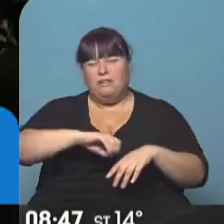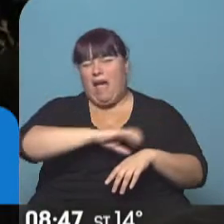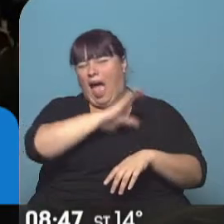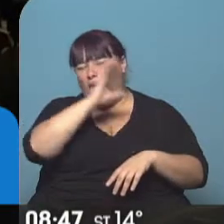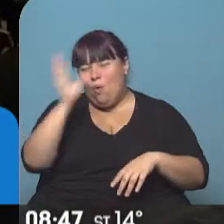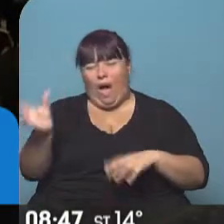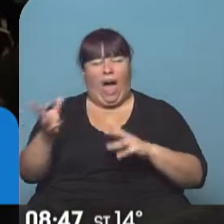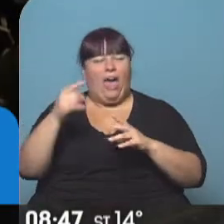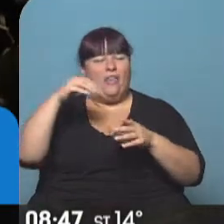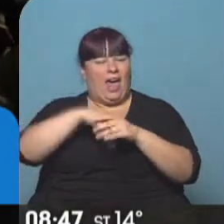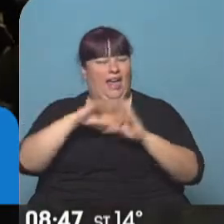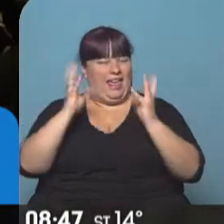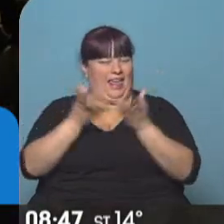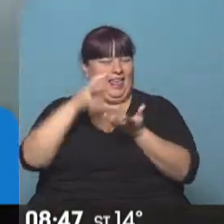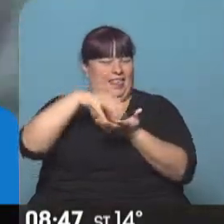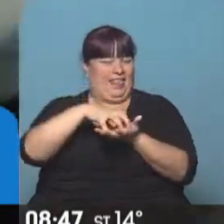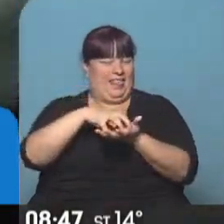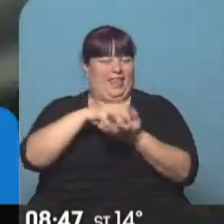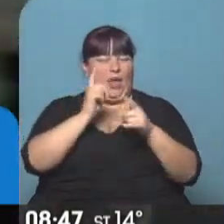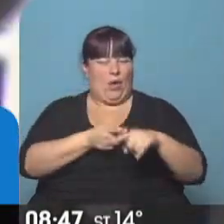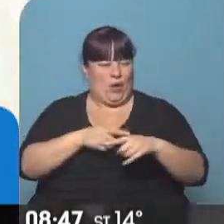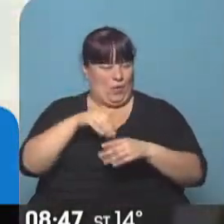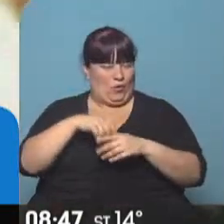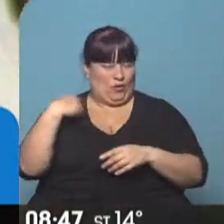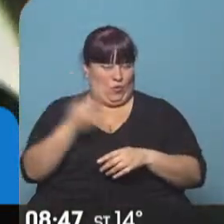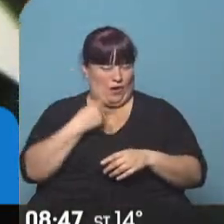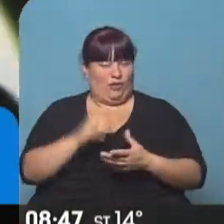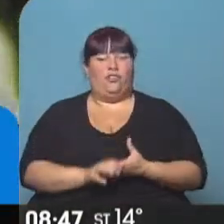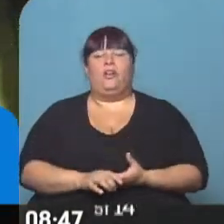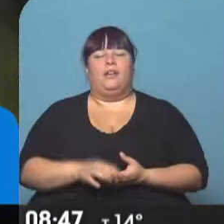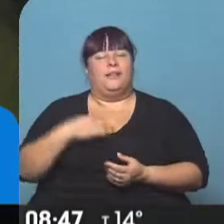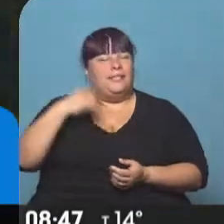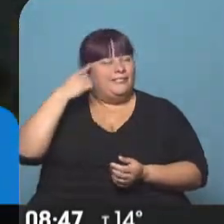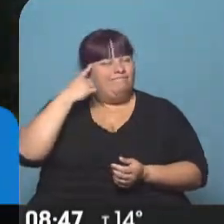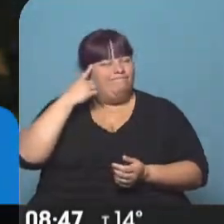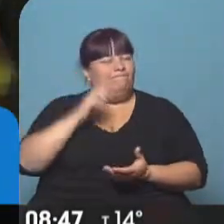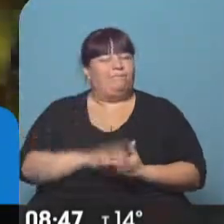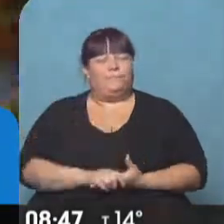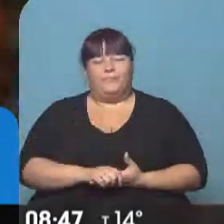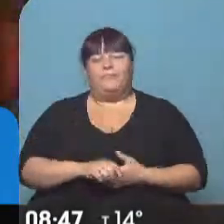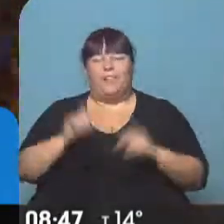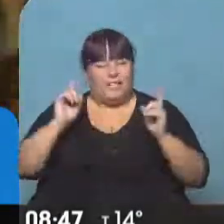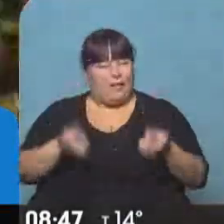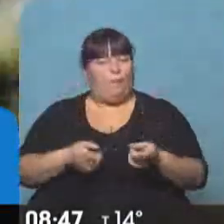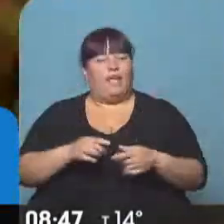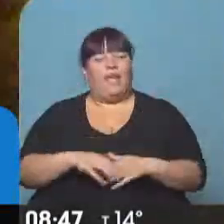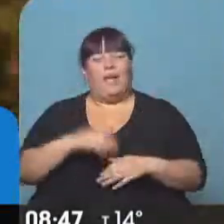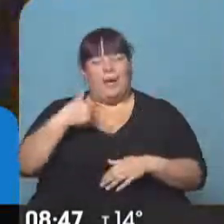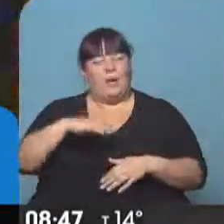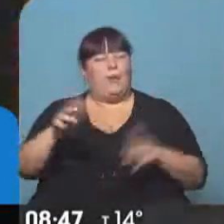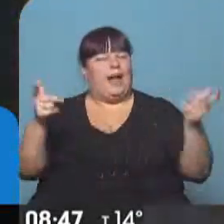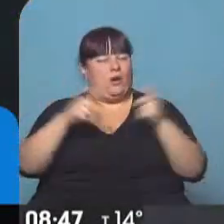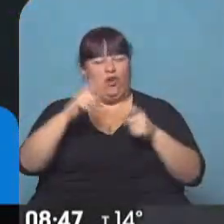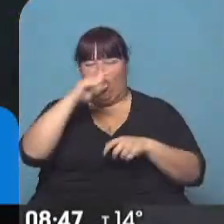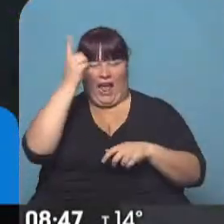horas digamos en el comando electoral nuestro y pensamos de que también vamos a tener alguna reunión a nivel